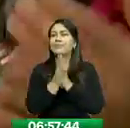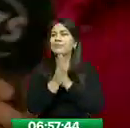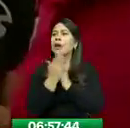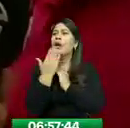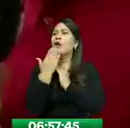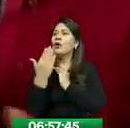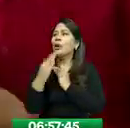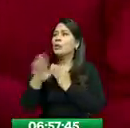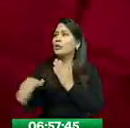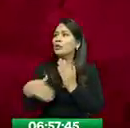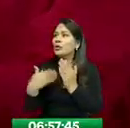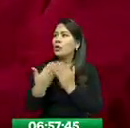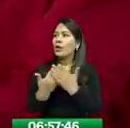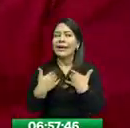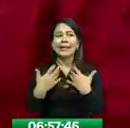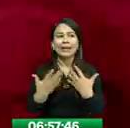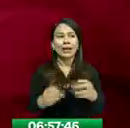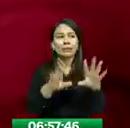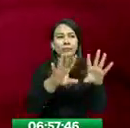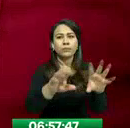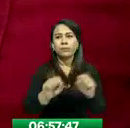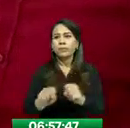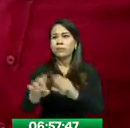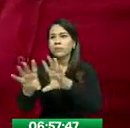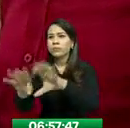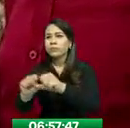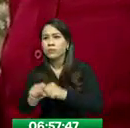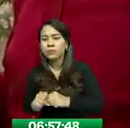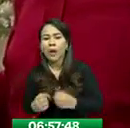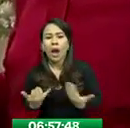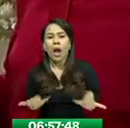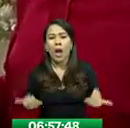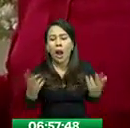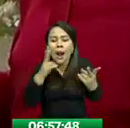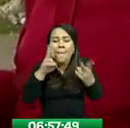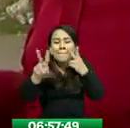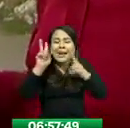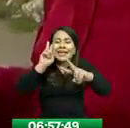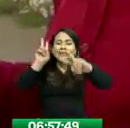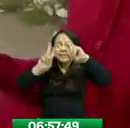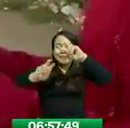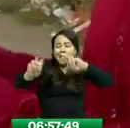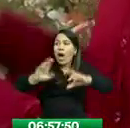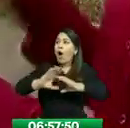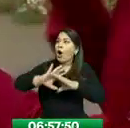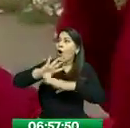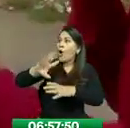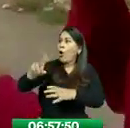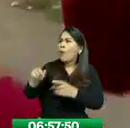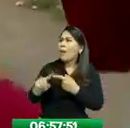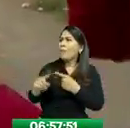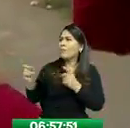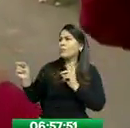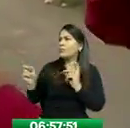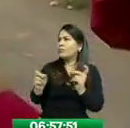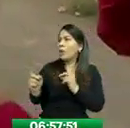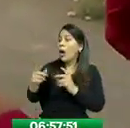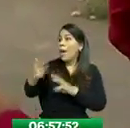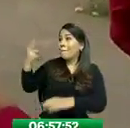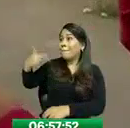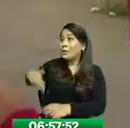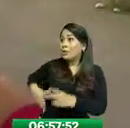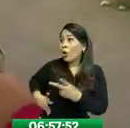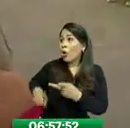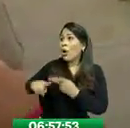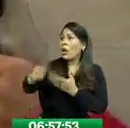tipos de delitos se busca prevenir con estos trabajos? Los robos en vehículos, en buses, el control de armas de fuego,